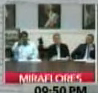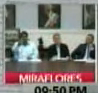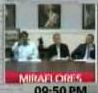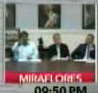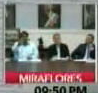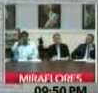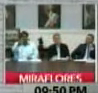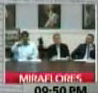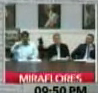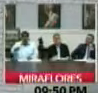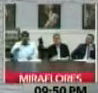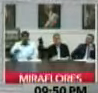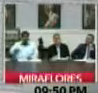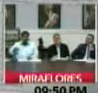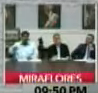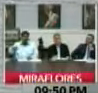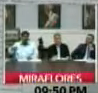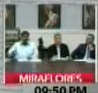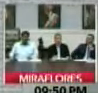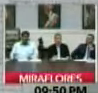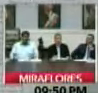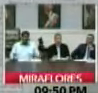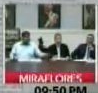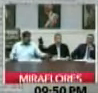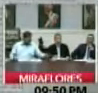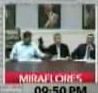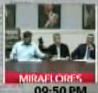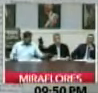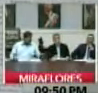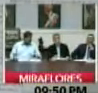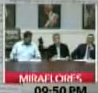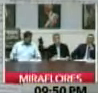Guillermo? Cuéntame, ¿cuánto te quedaba a ti ahí?